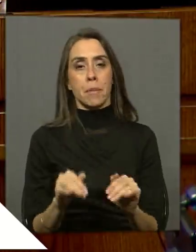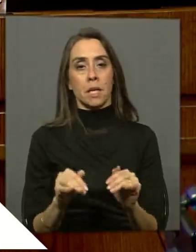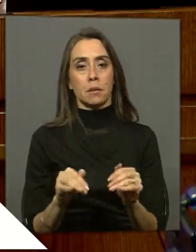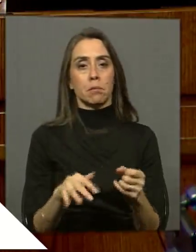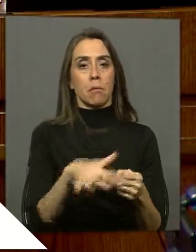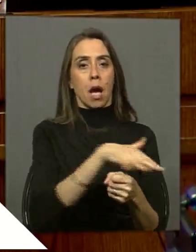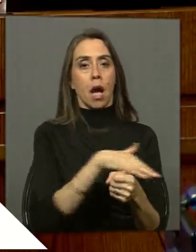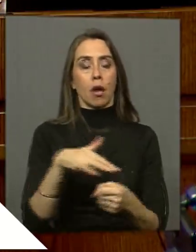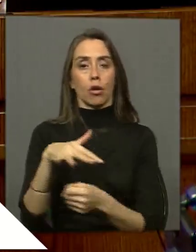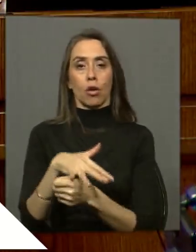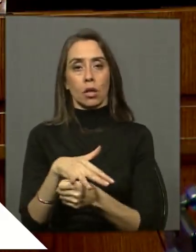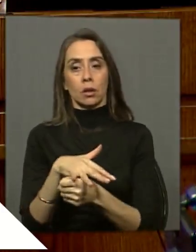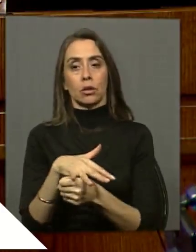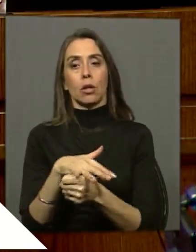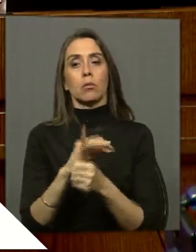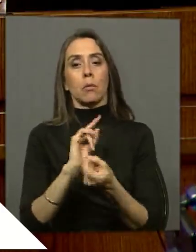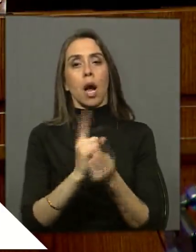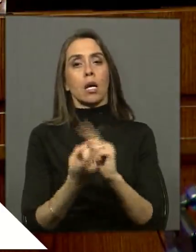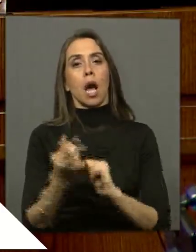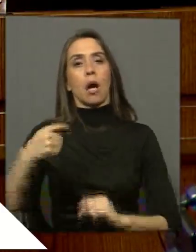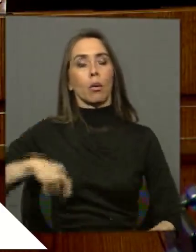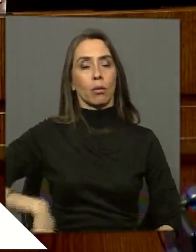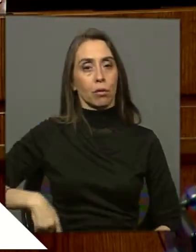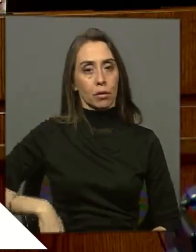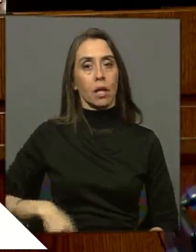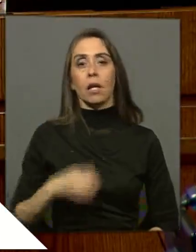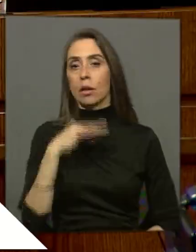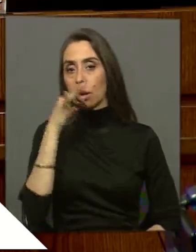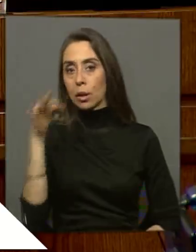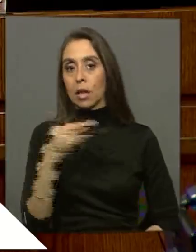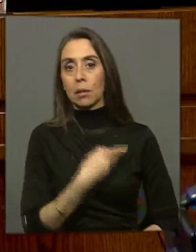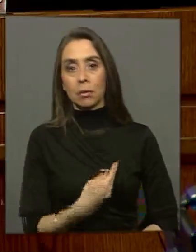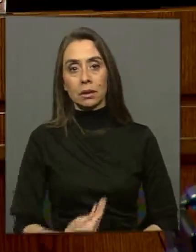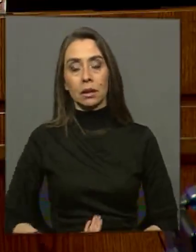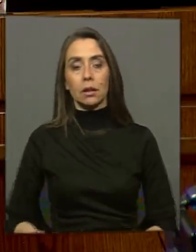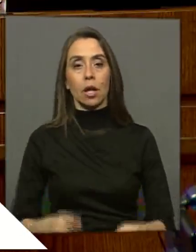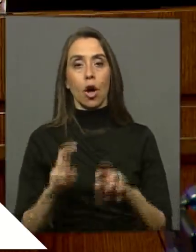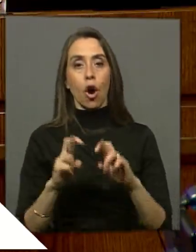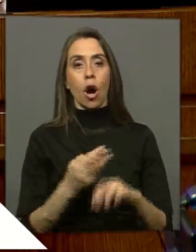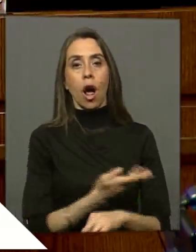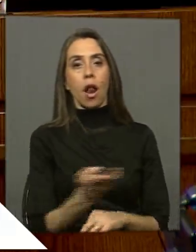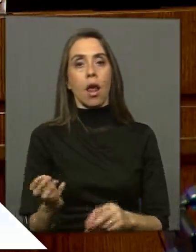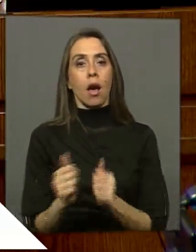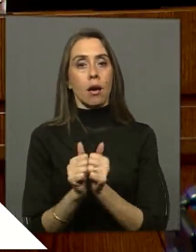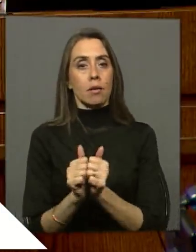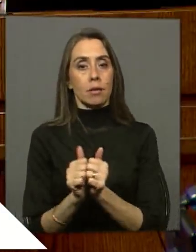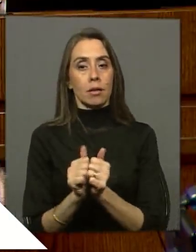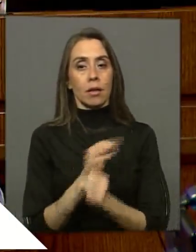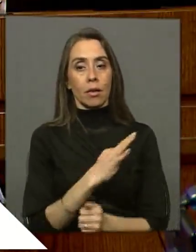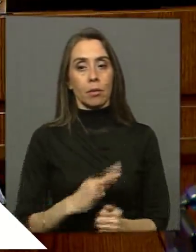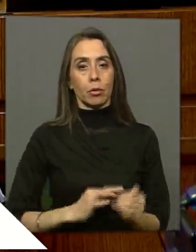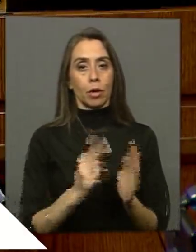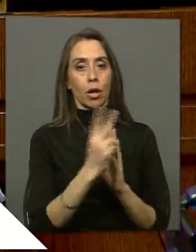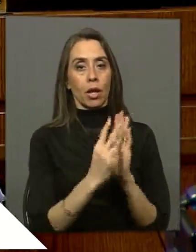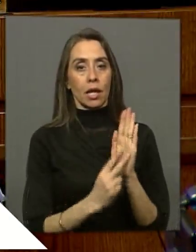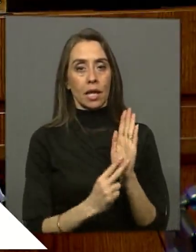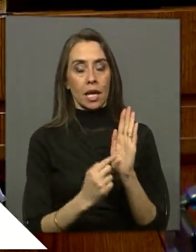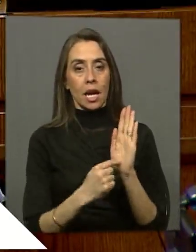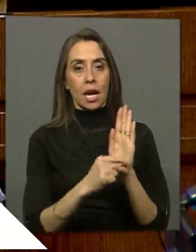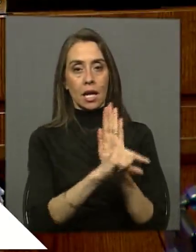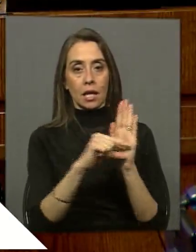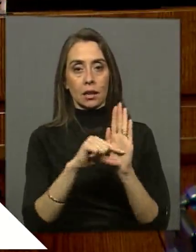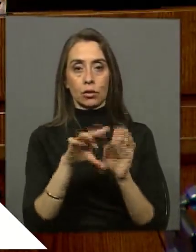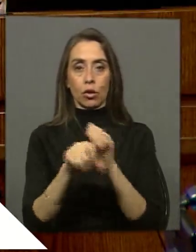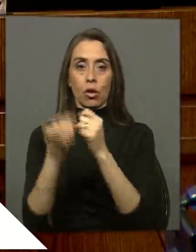para poder acogerse a sus jubilaciones. Por eso, eso es lo que quería decir, presidente, y ojalá nuestros colegas también lean la indicación porque realmente es